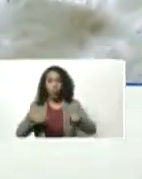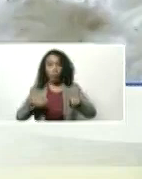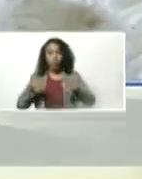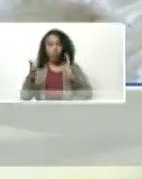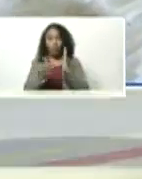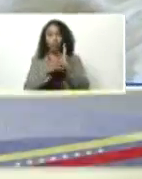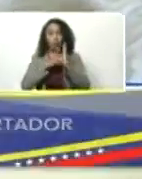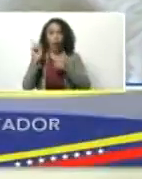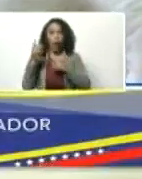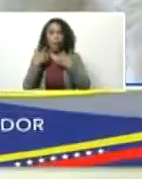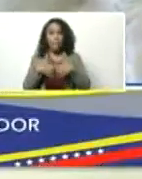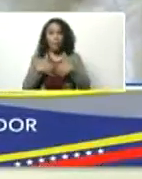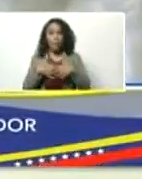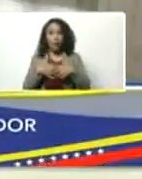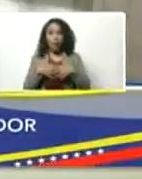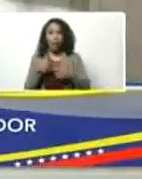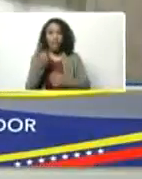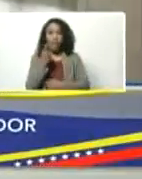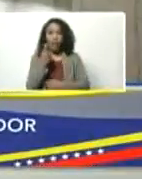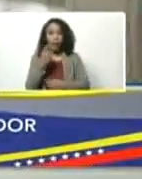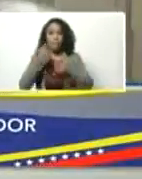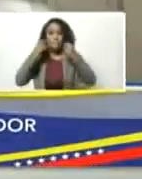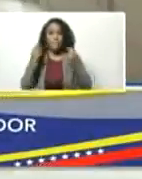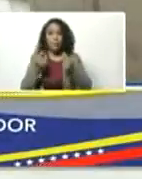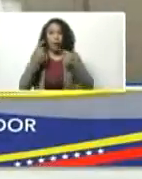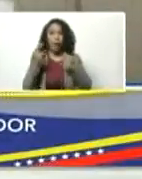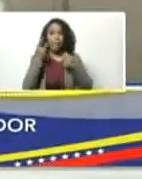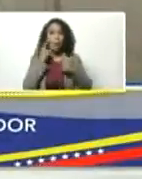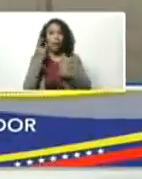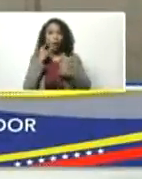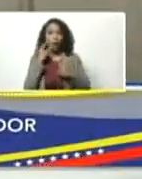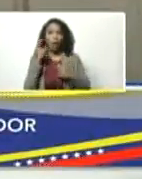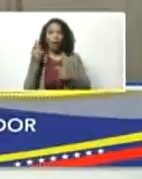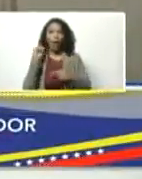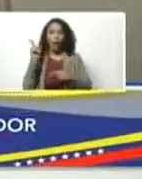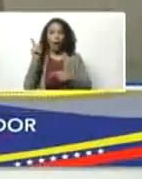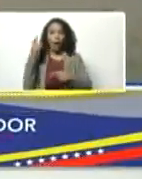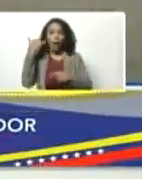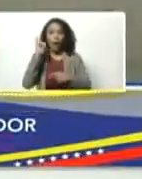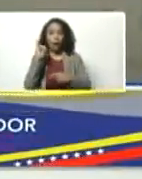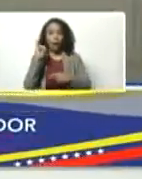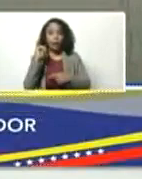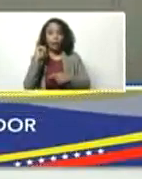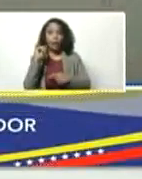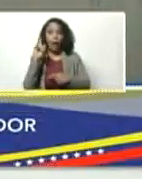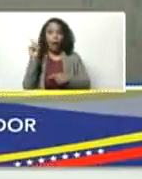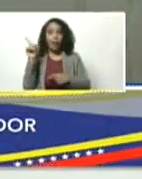en la empresa le falta pilas, está